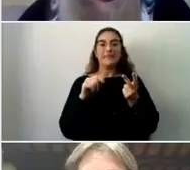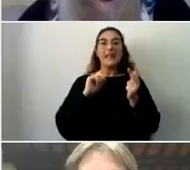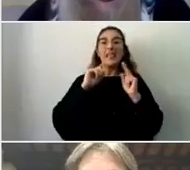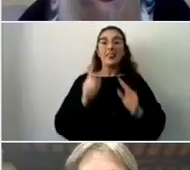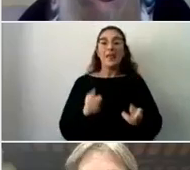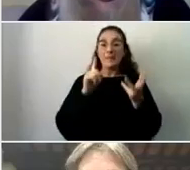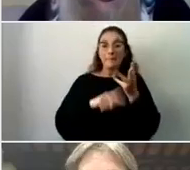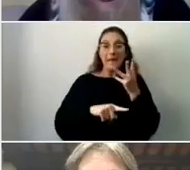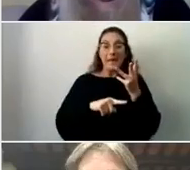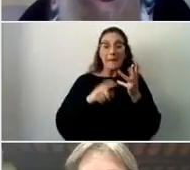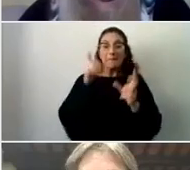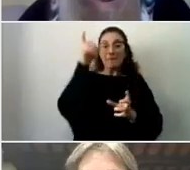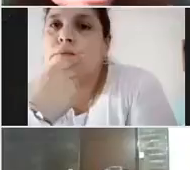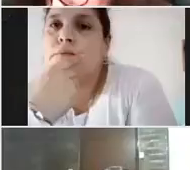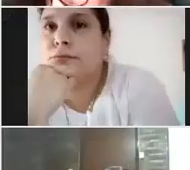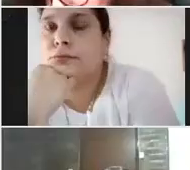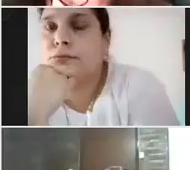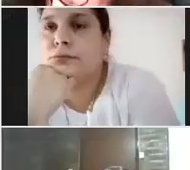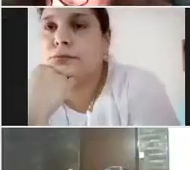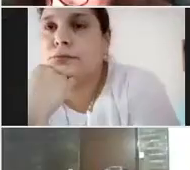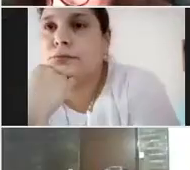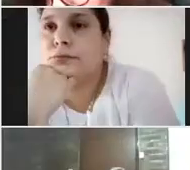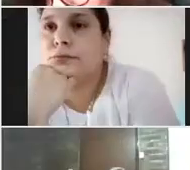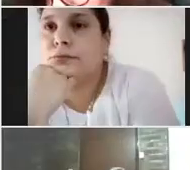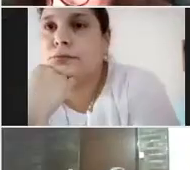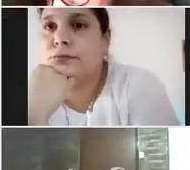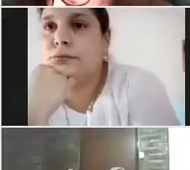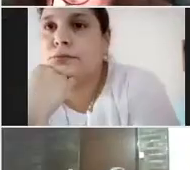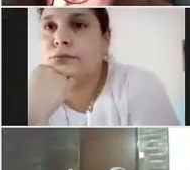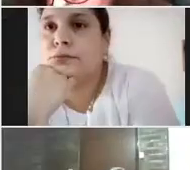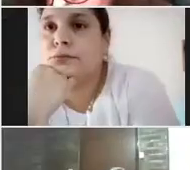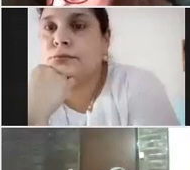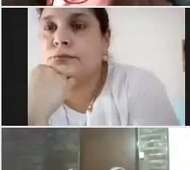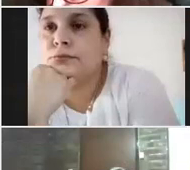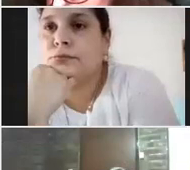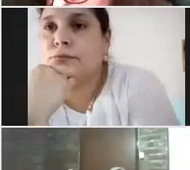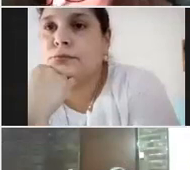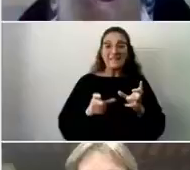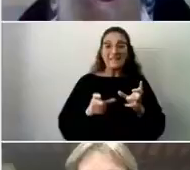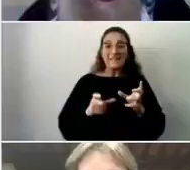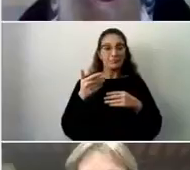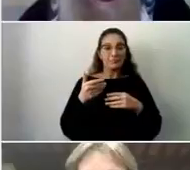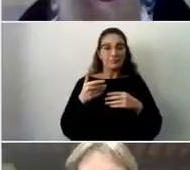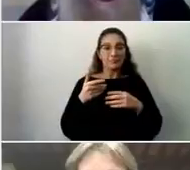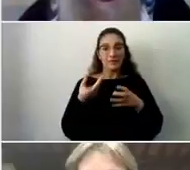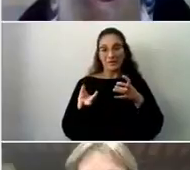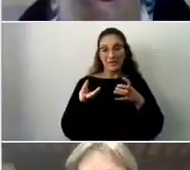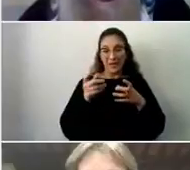con discapacidad. Entonces, luego se fueron efectuando a través de todas estas